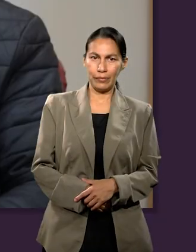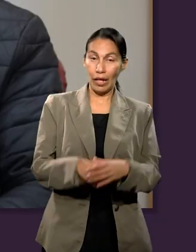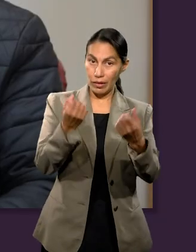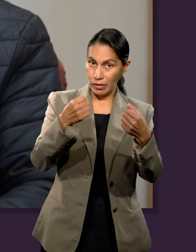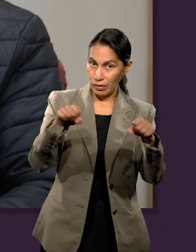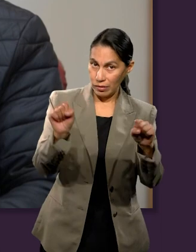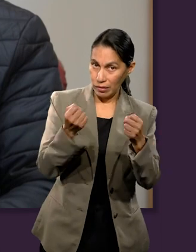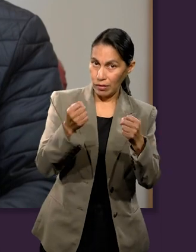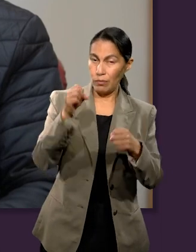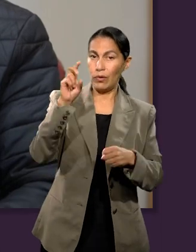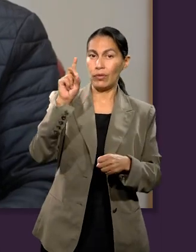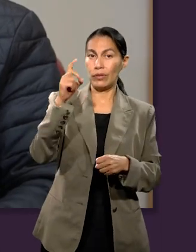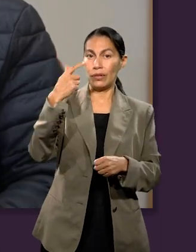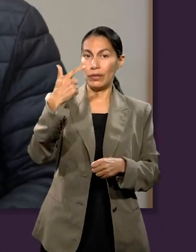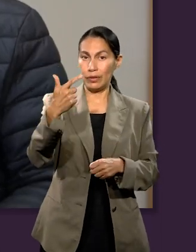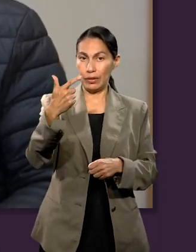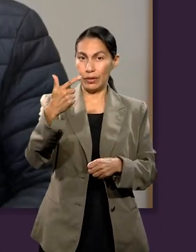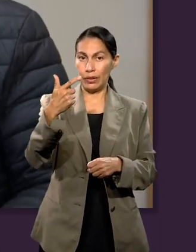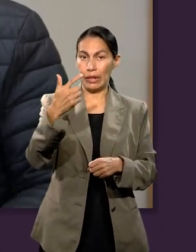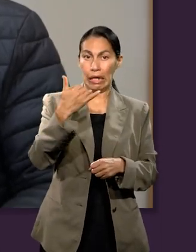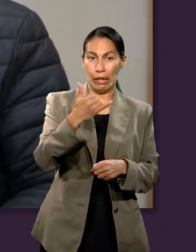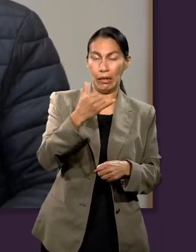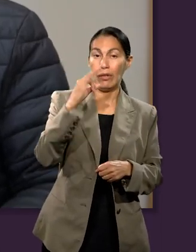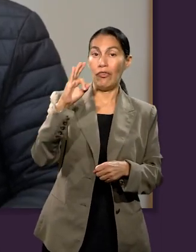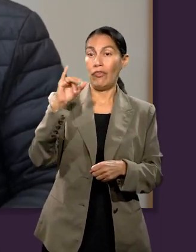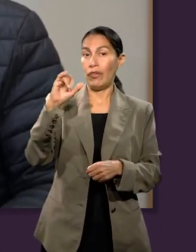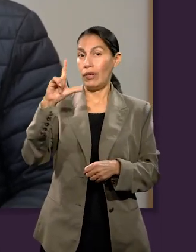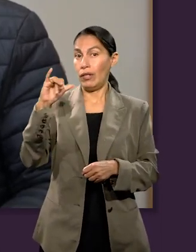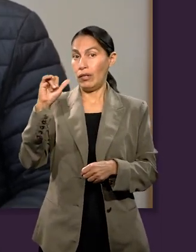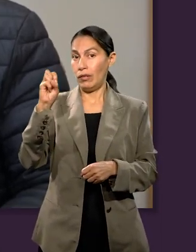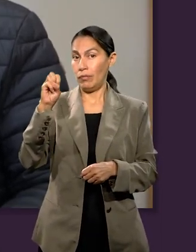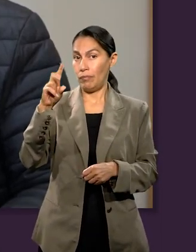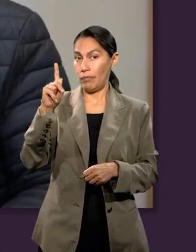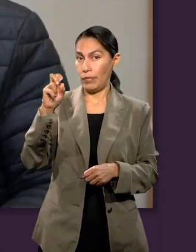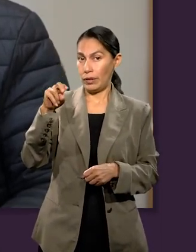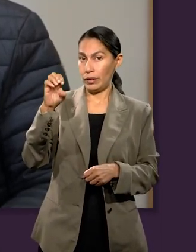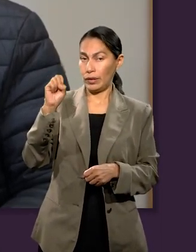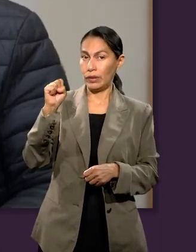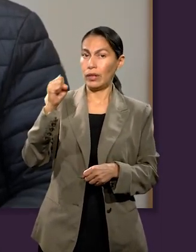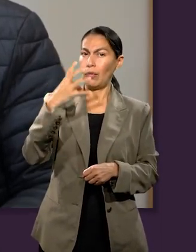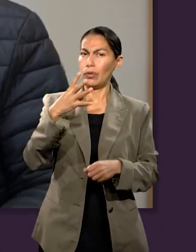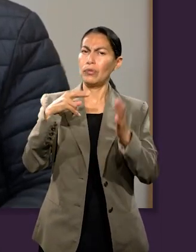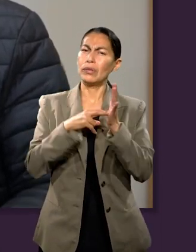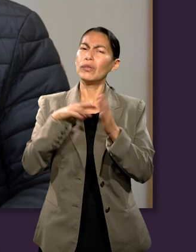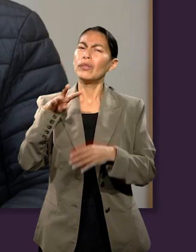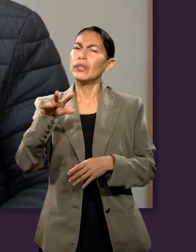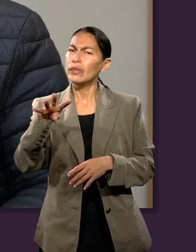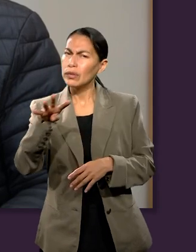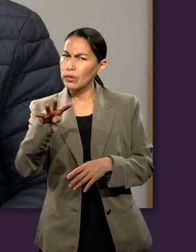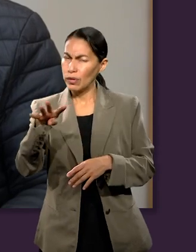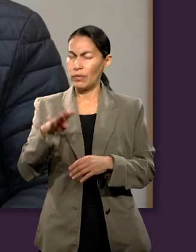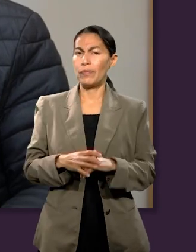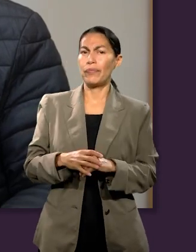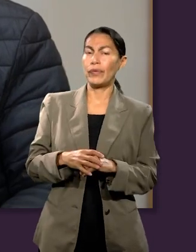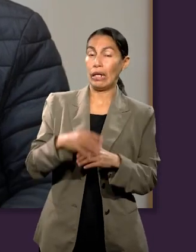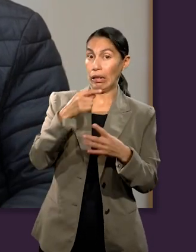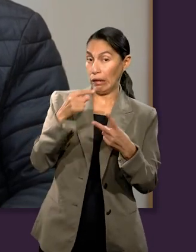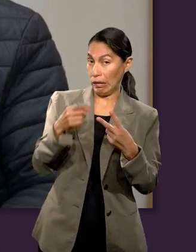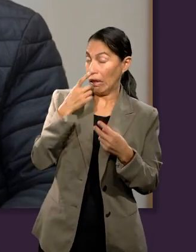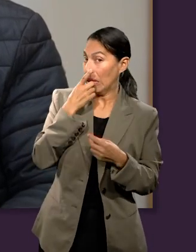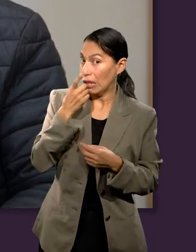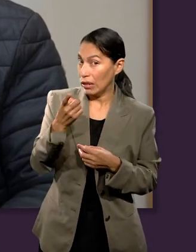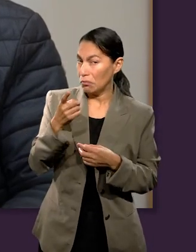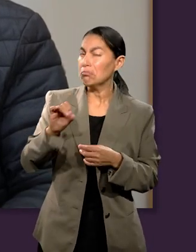el salmo 37 y Filipenses 4 versículo 19 hacen alusión muy